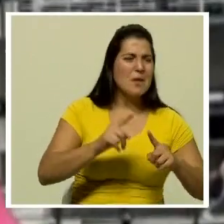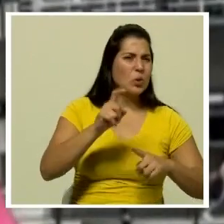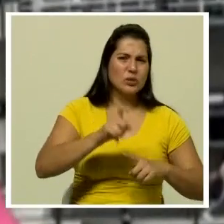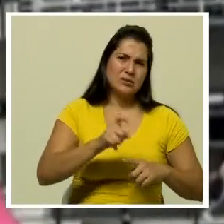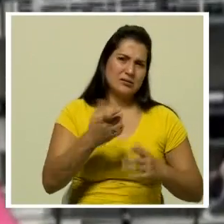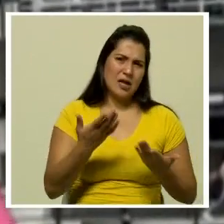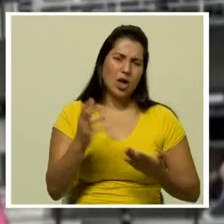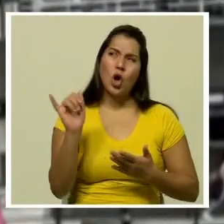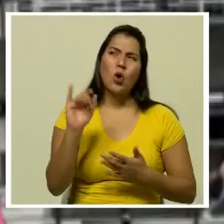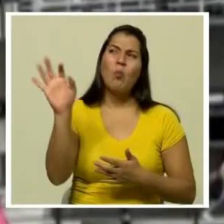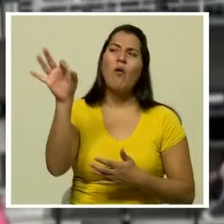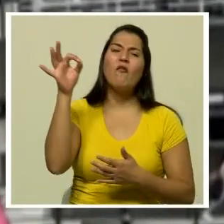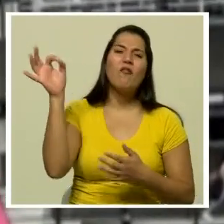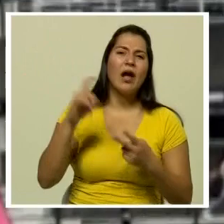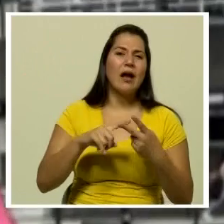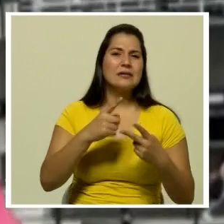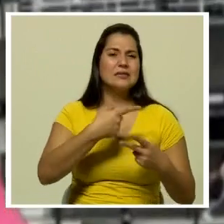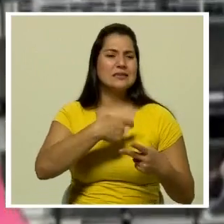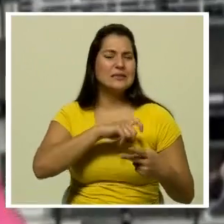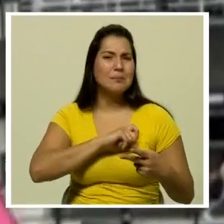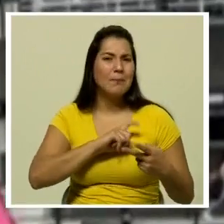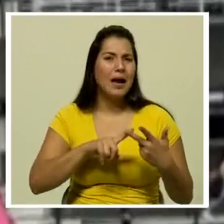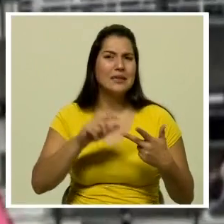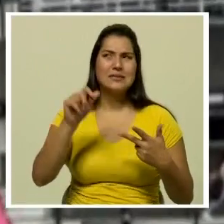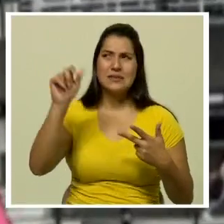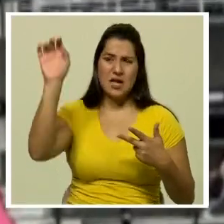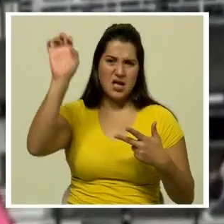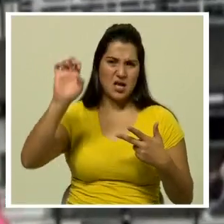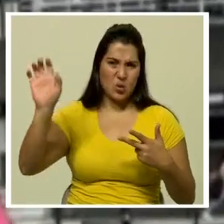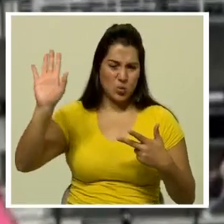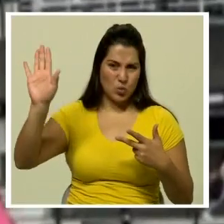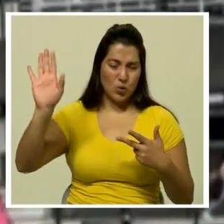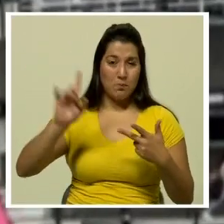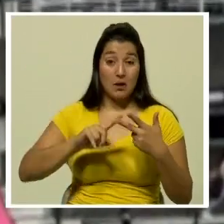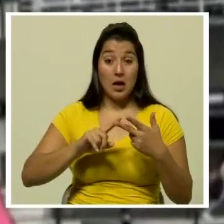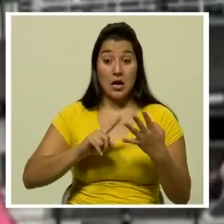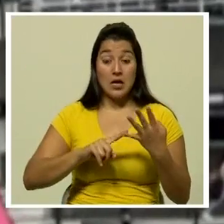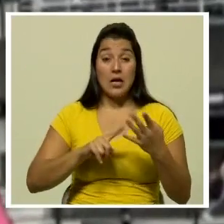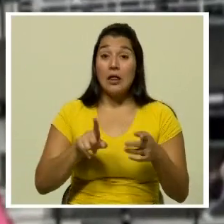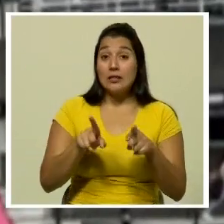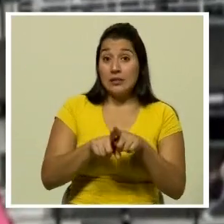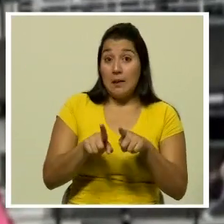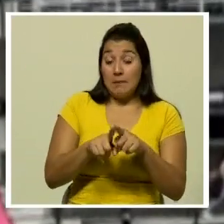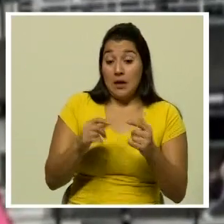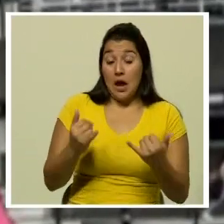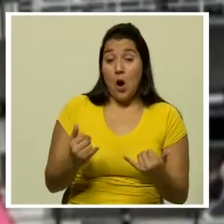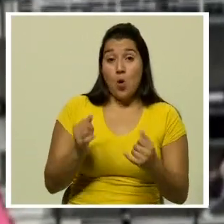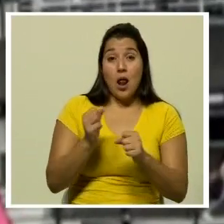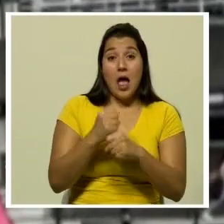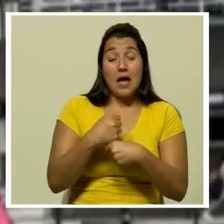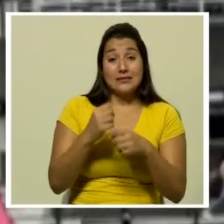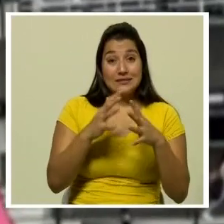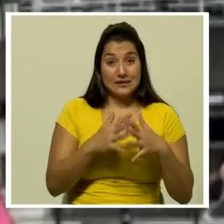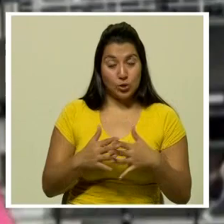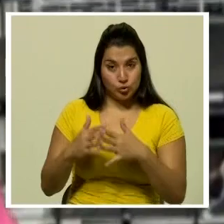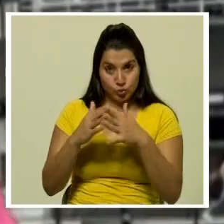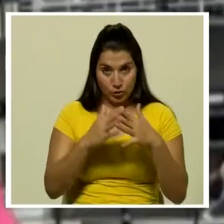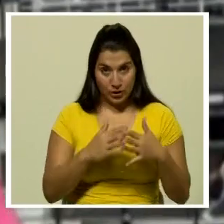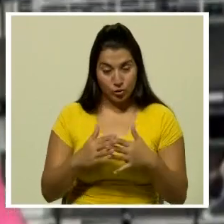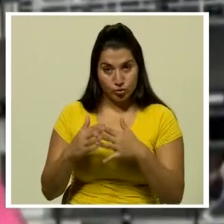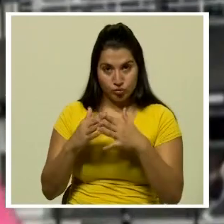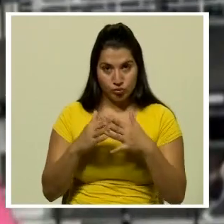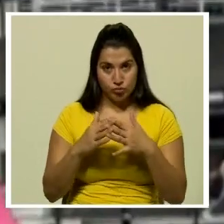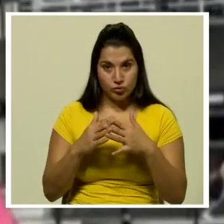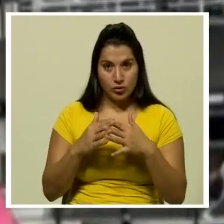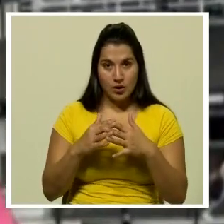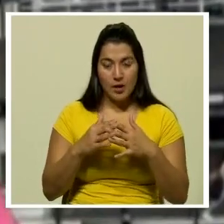España, en todos los países de Europa y lo está haciendo hasta hace poco también en Estados Unidos. Había que